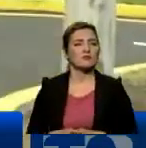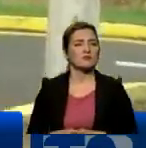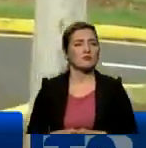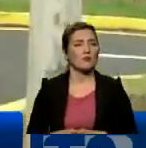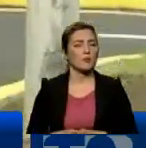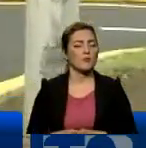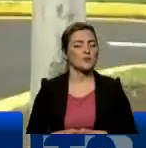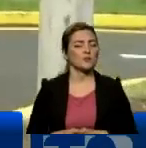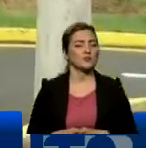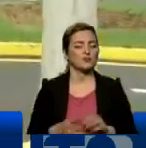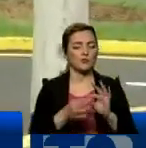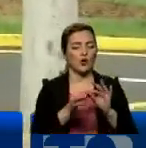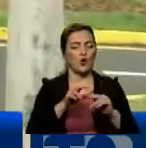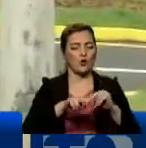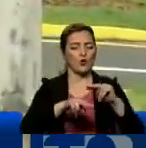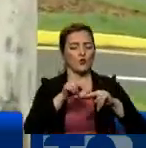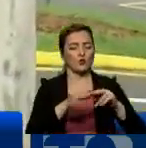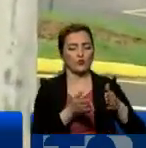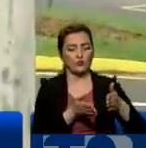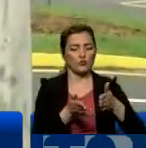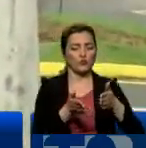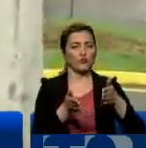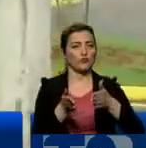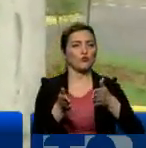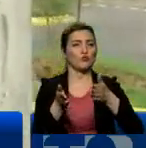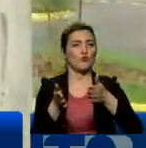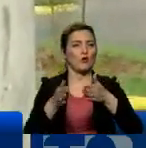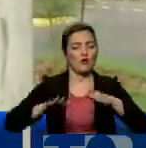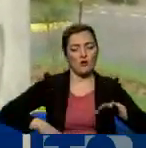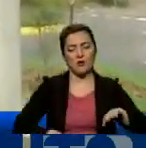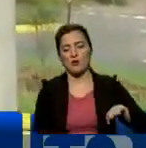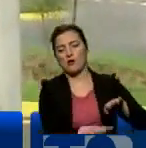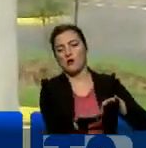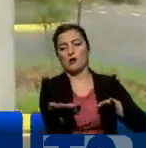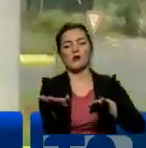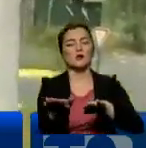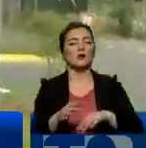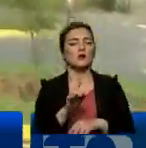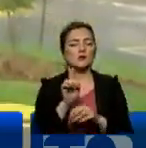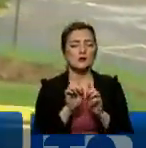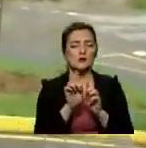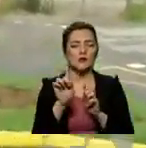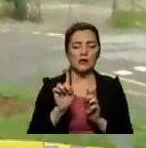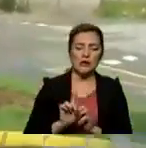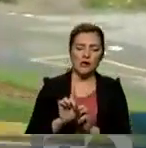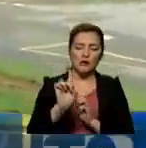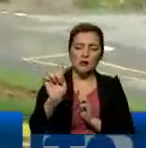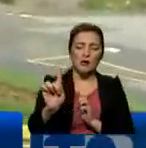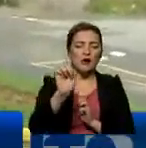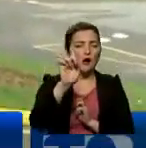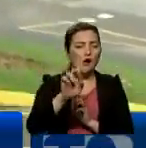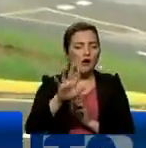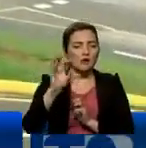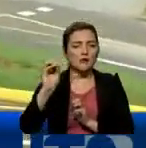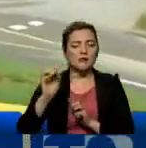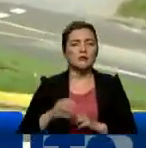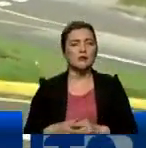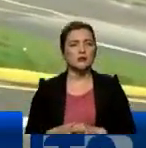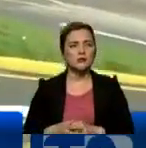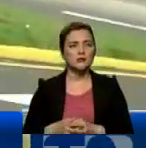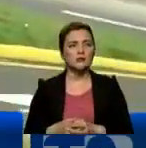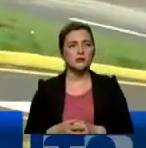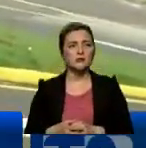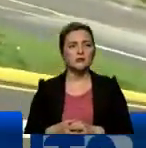se hizo una vía de desaceleración, una vía de acceso de 150 metros. Se